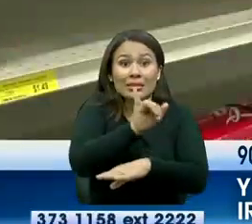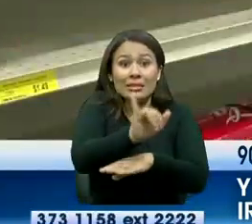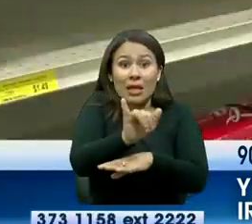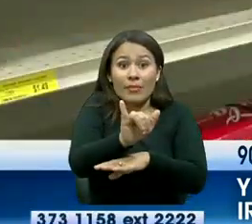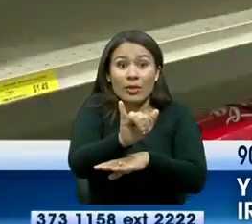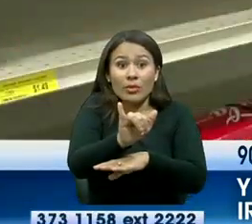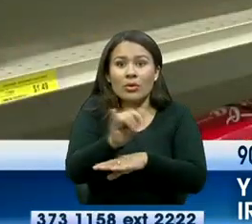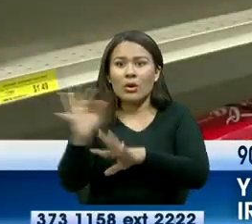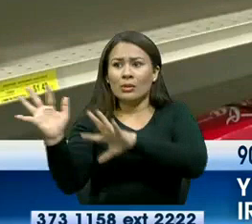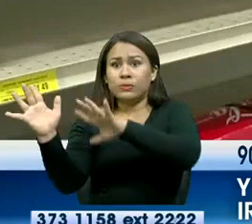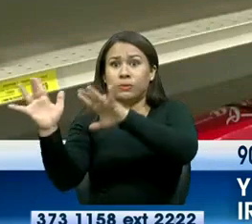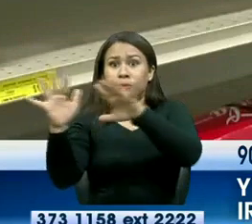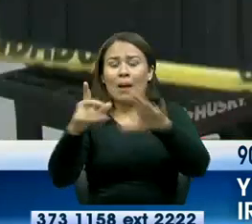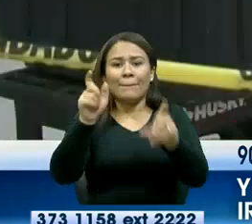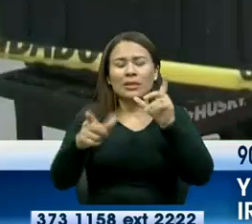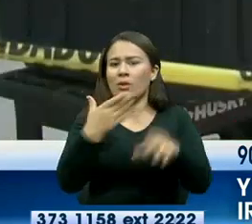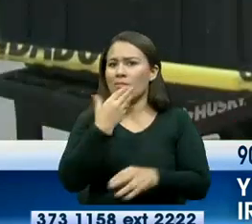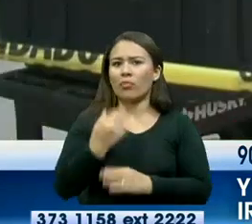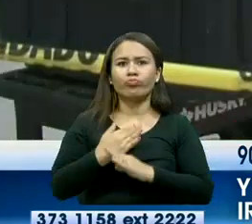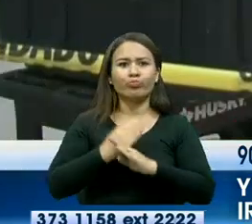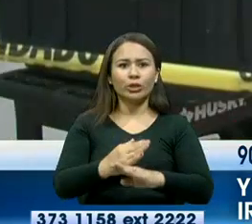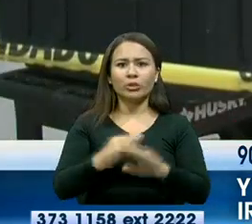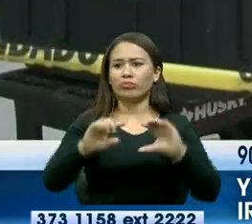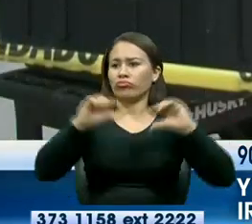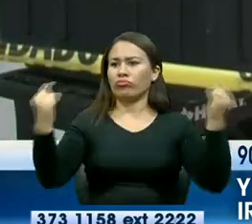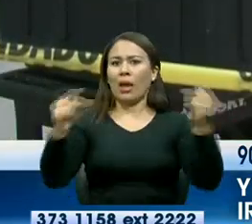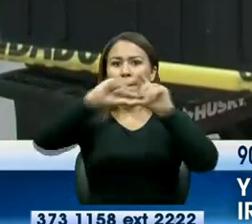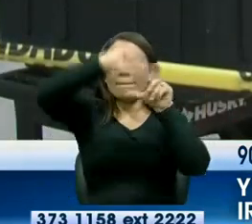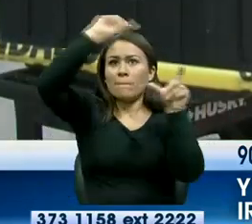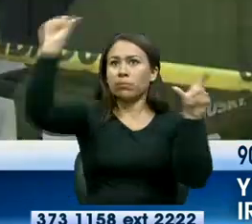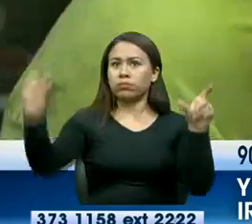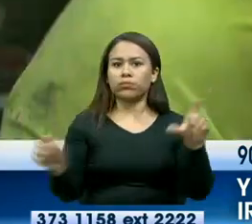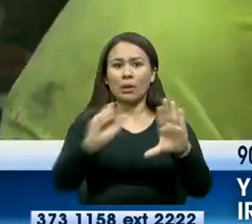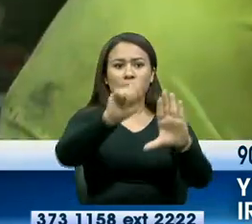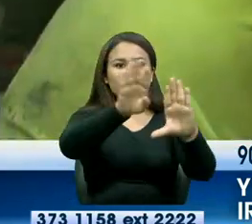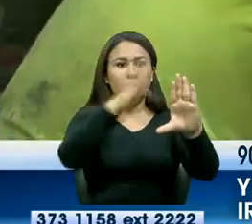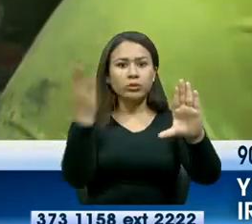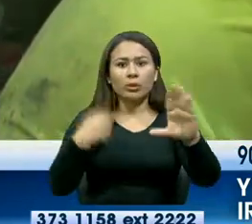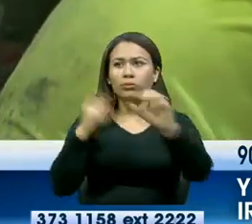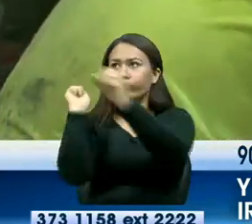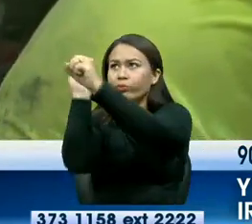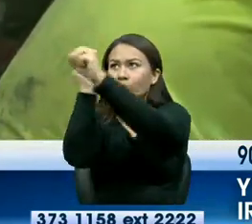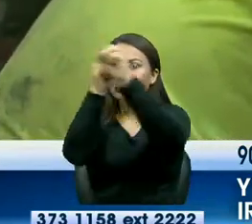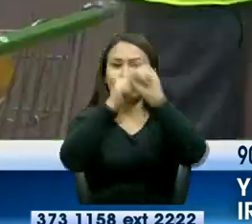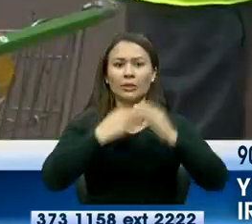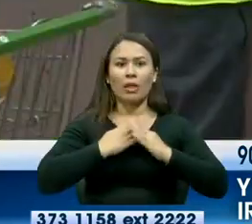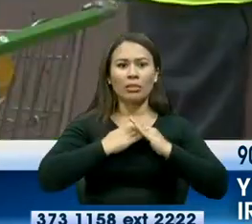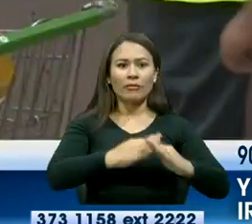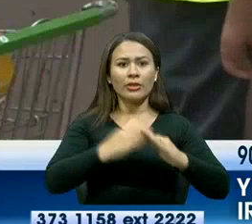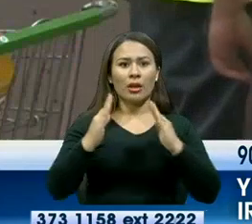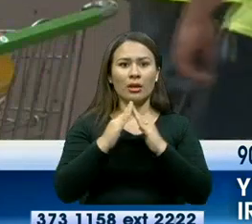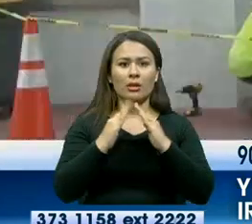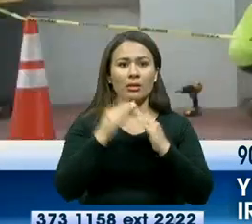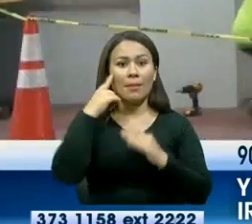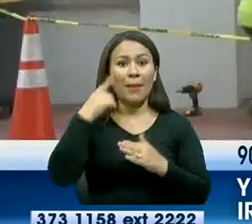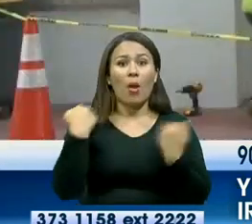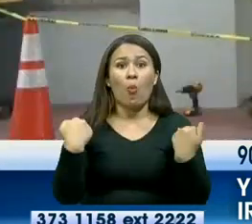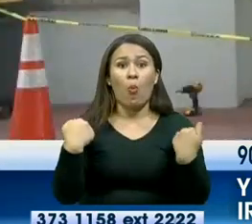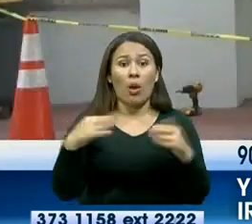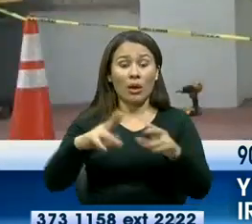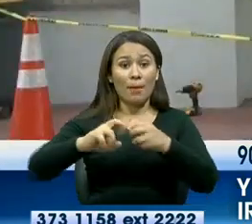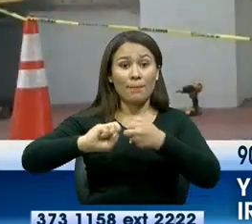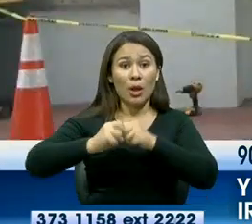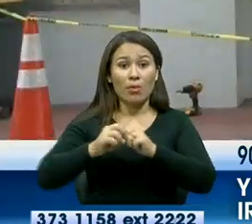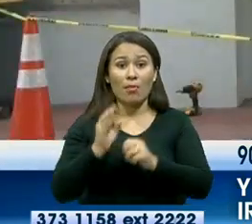la población ha comenzado a instalar protecciones en puertas, ventanas y cualquier otro sitio de las casas que podría sucumbir